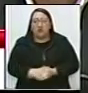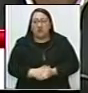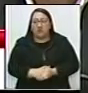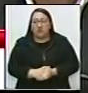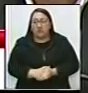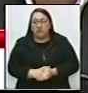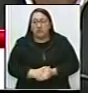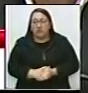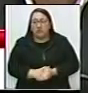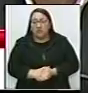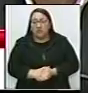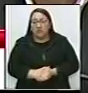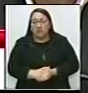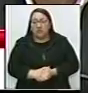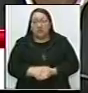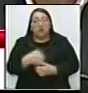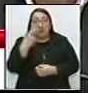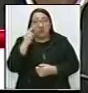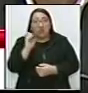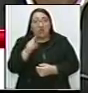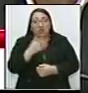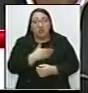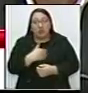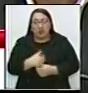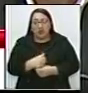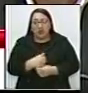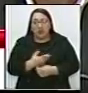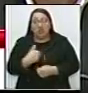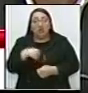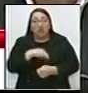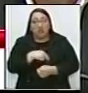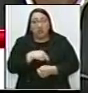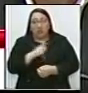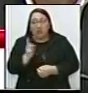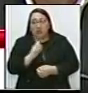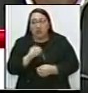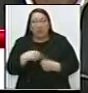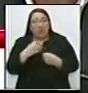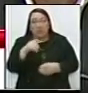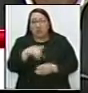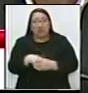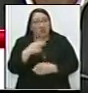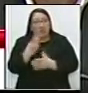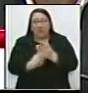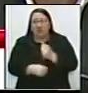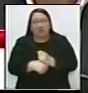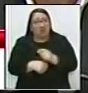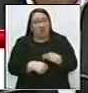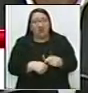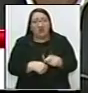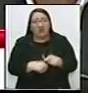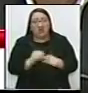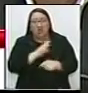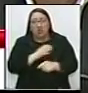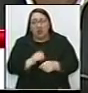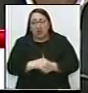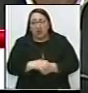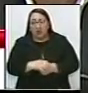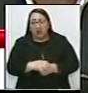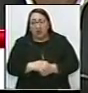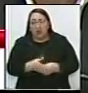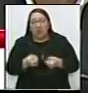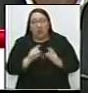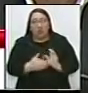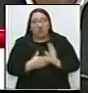Para que culmine, por favor. Por eso, presidente, nosotros no le daríamos voto de confianza a este gobierno cuando